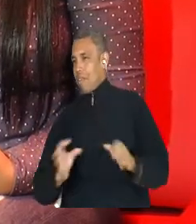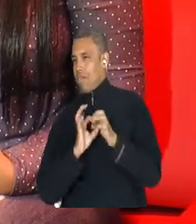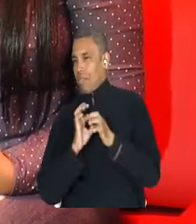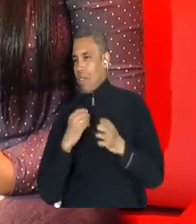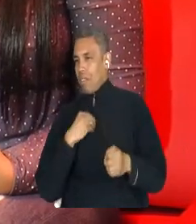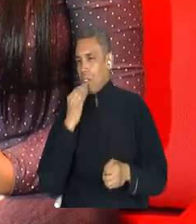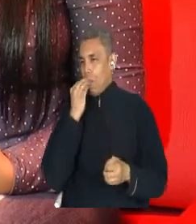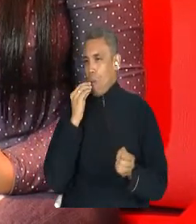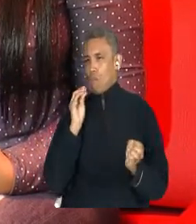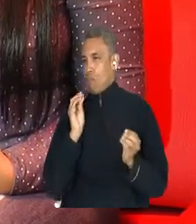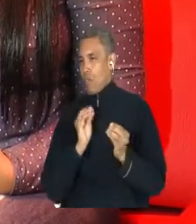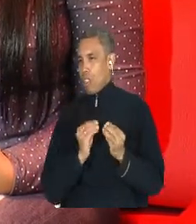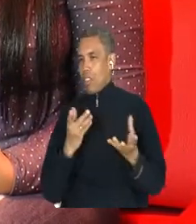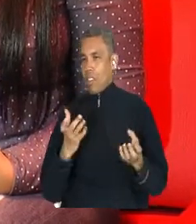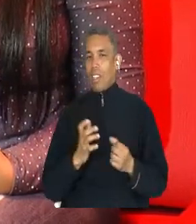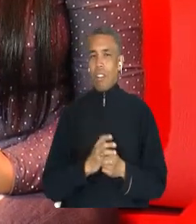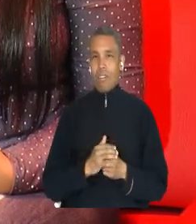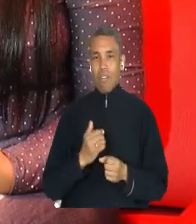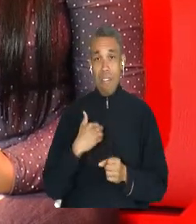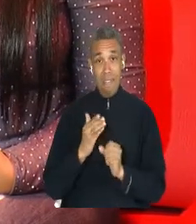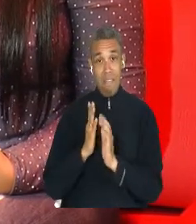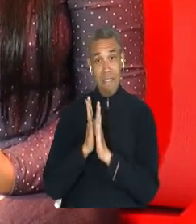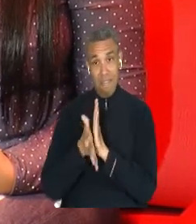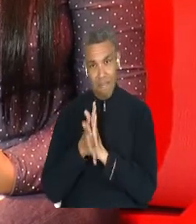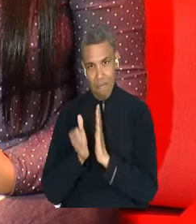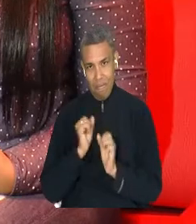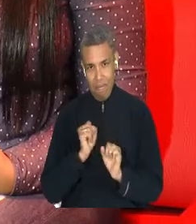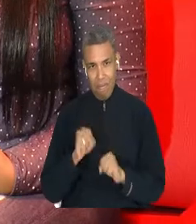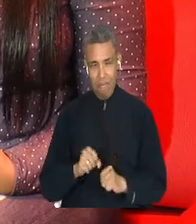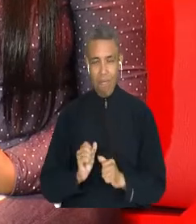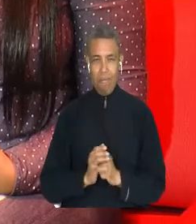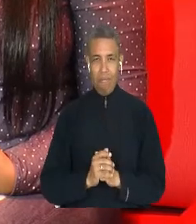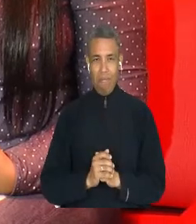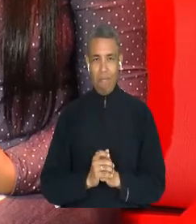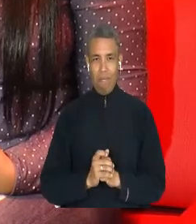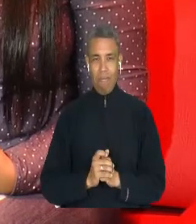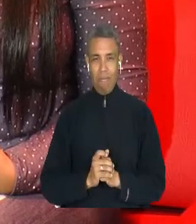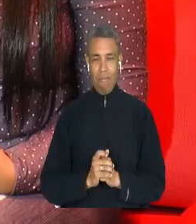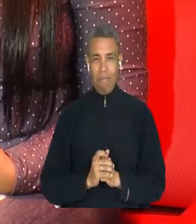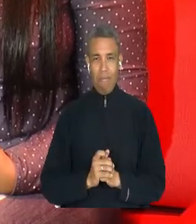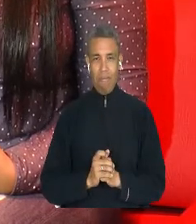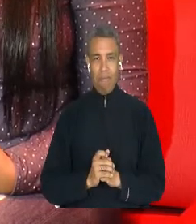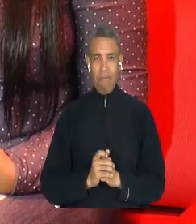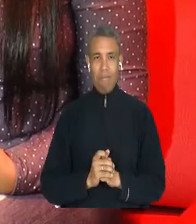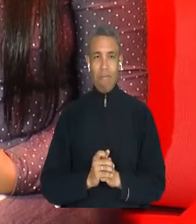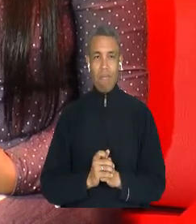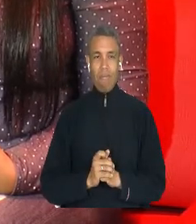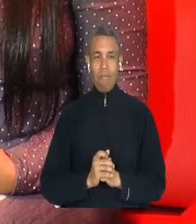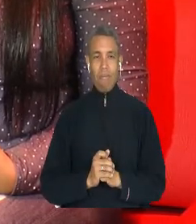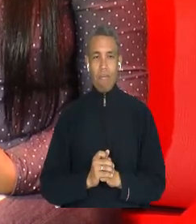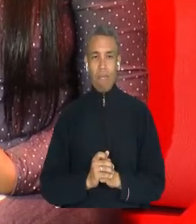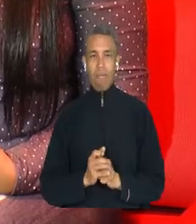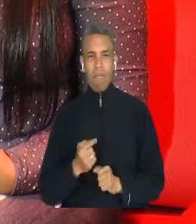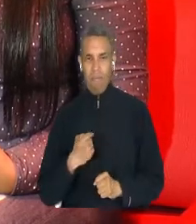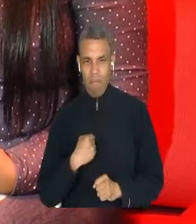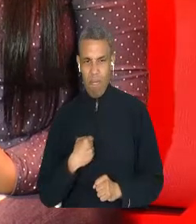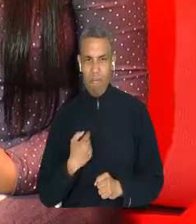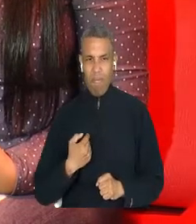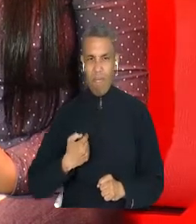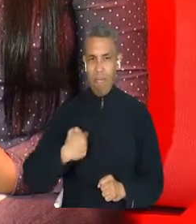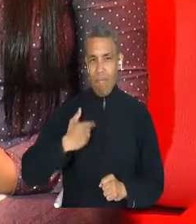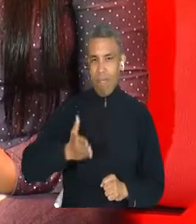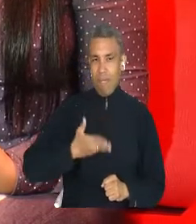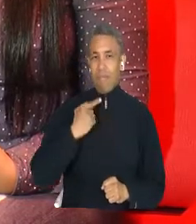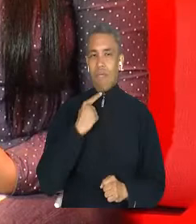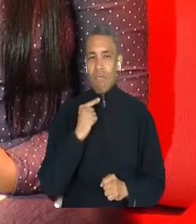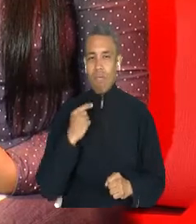quiero pasar este tiempo contigo, y pues me parece que es muy acorde a mi forma también. Yo soy muy discotequero y